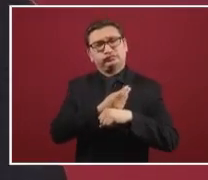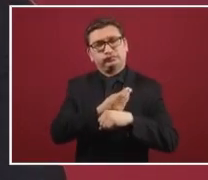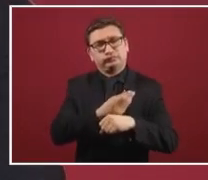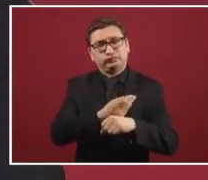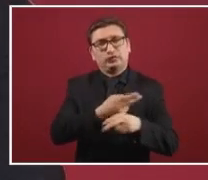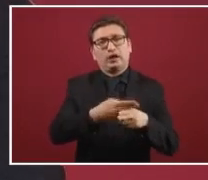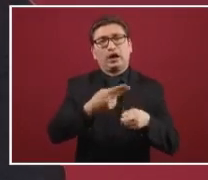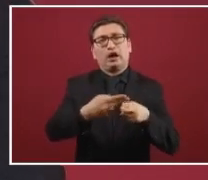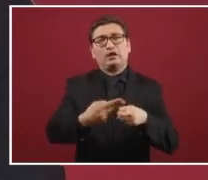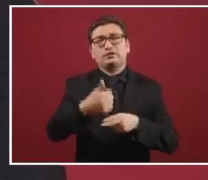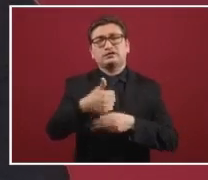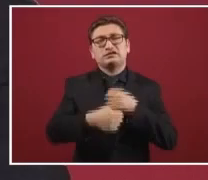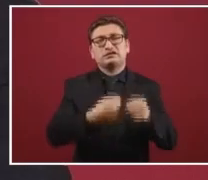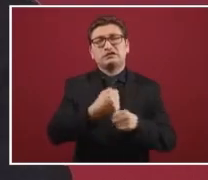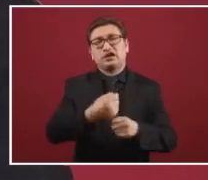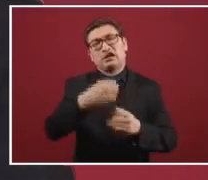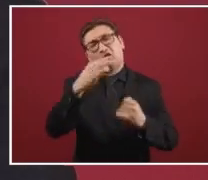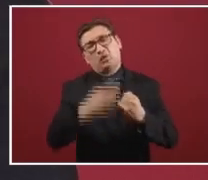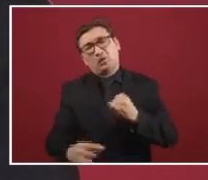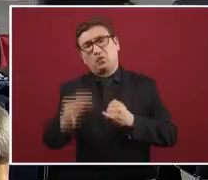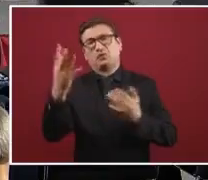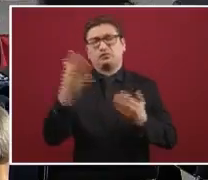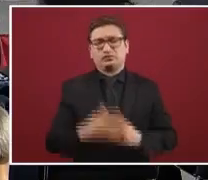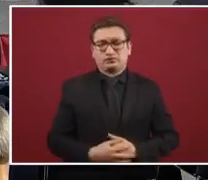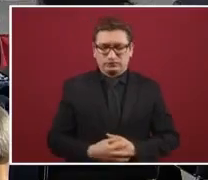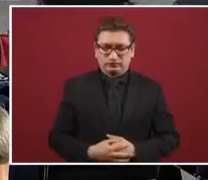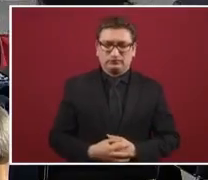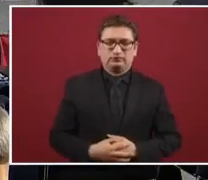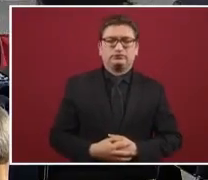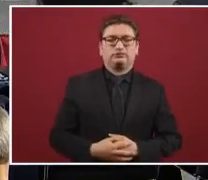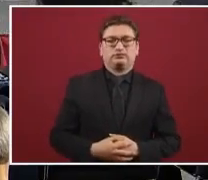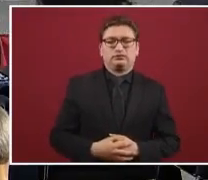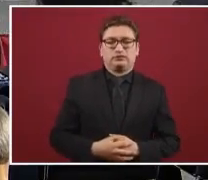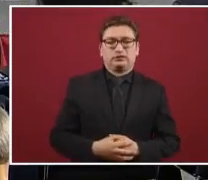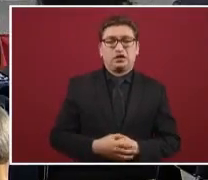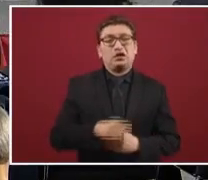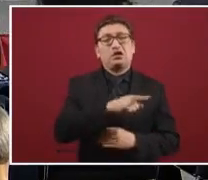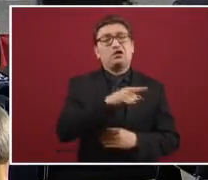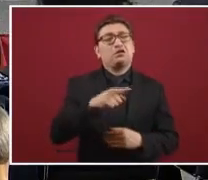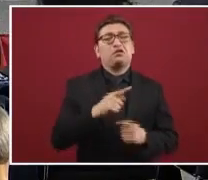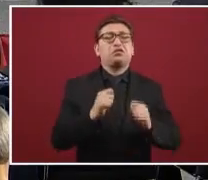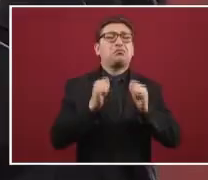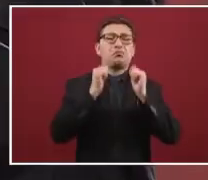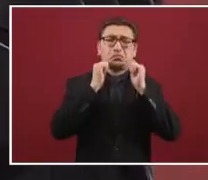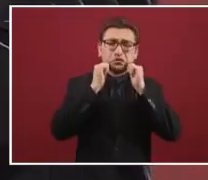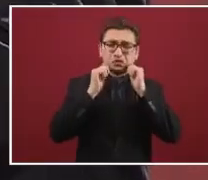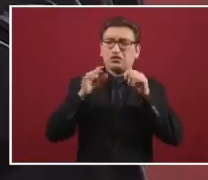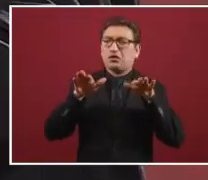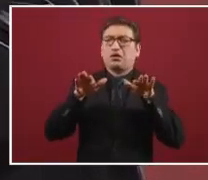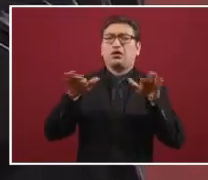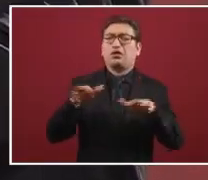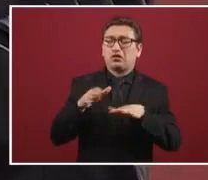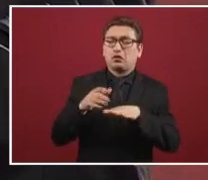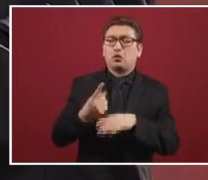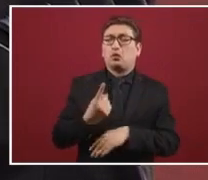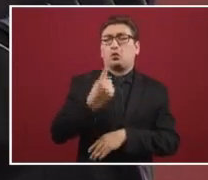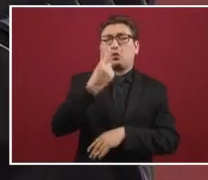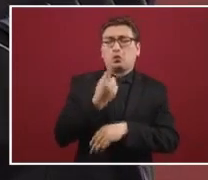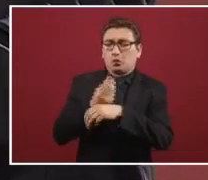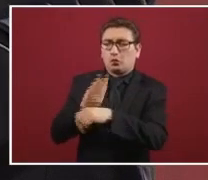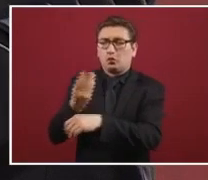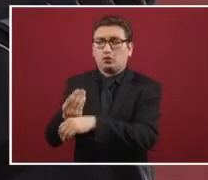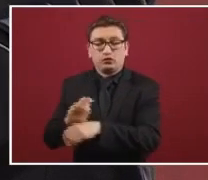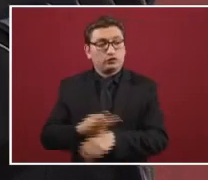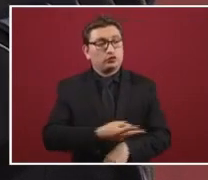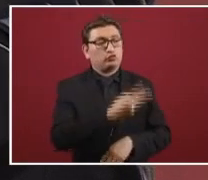sexenio, a ellos no les importa de que se iba a construir un aeropuerto y se iban a cancelar dos,